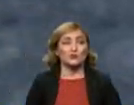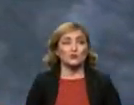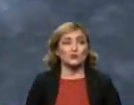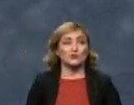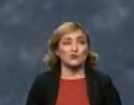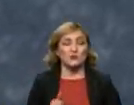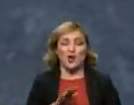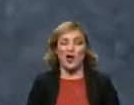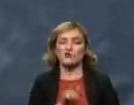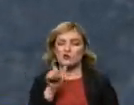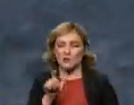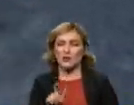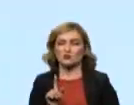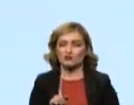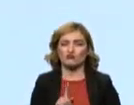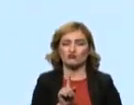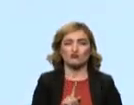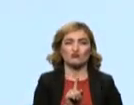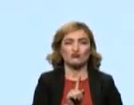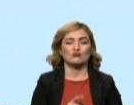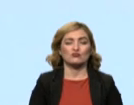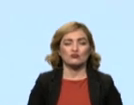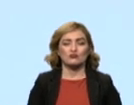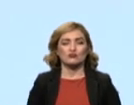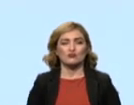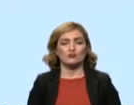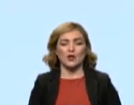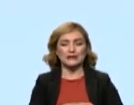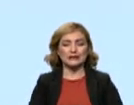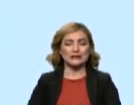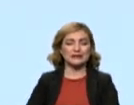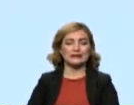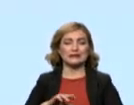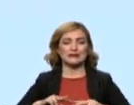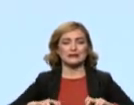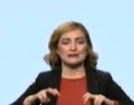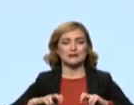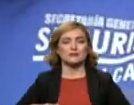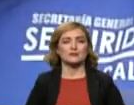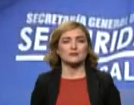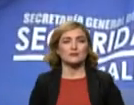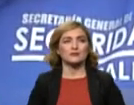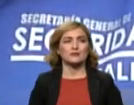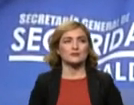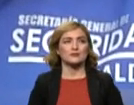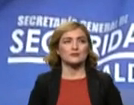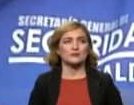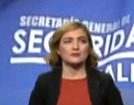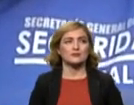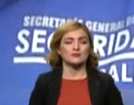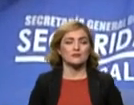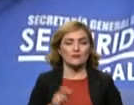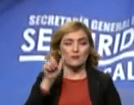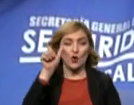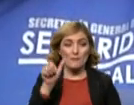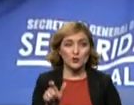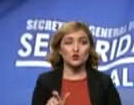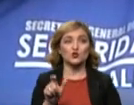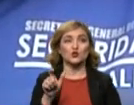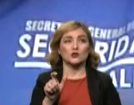haber sido provocado por un ciudadano que se encuentra detenido para investigaciones. Hay una persona